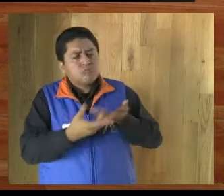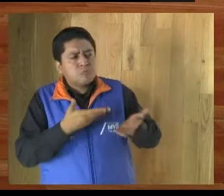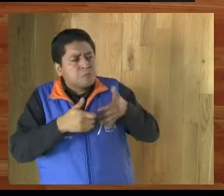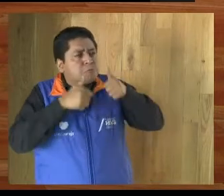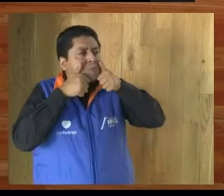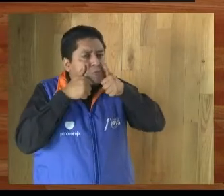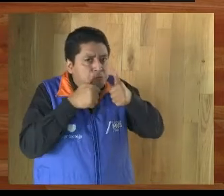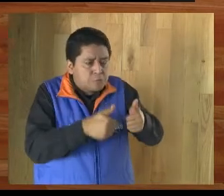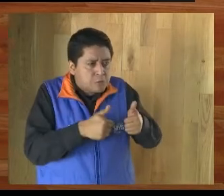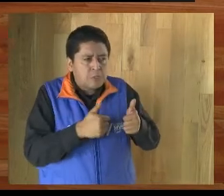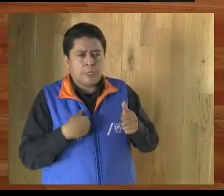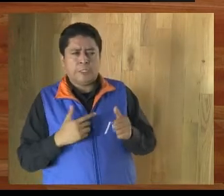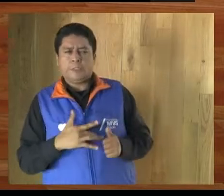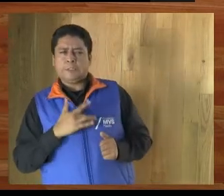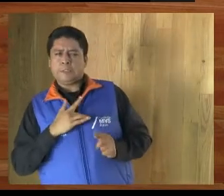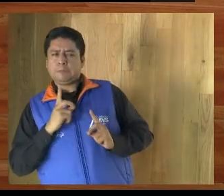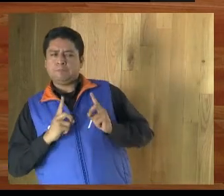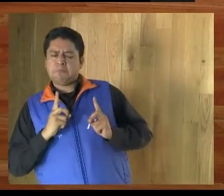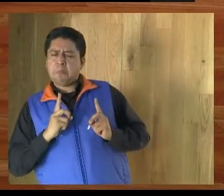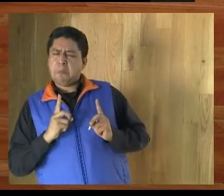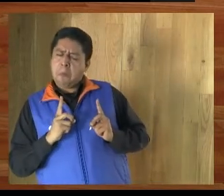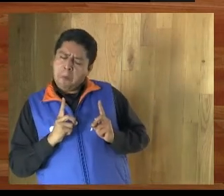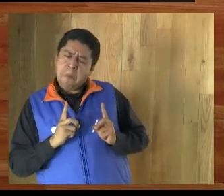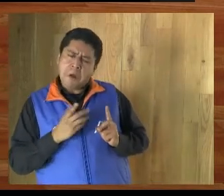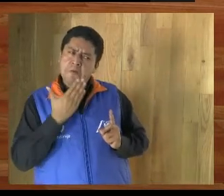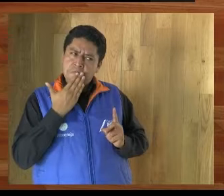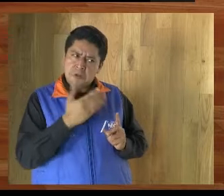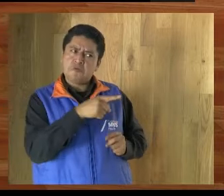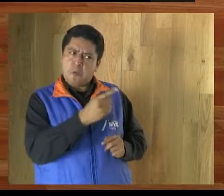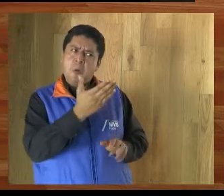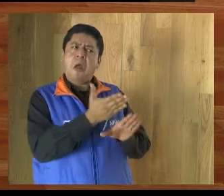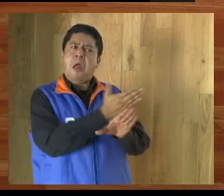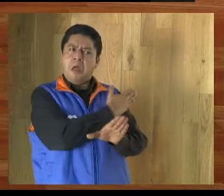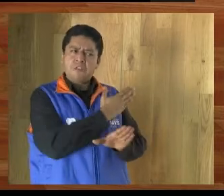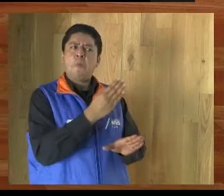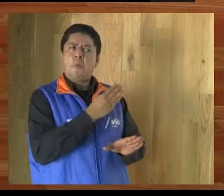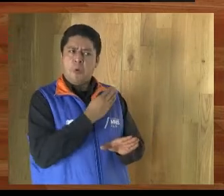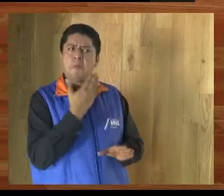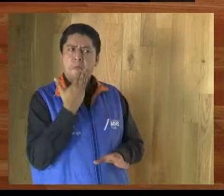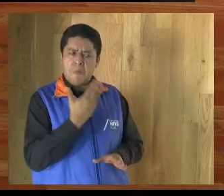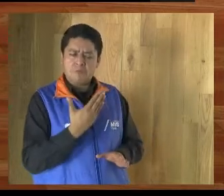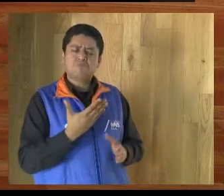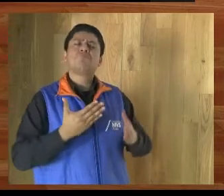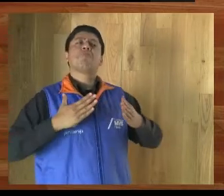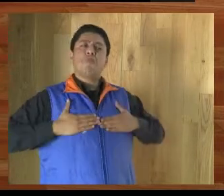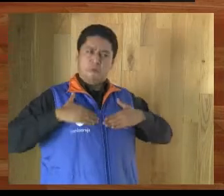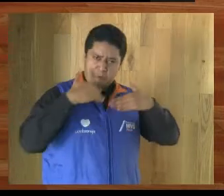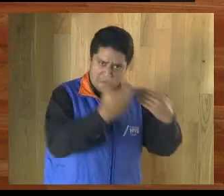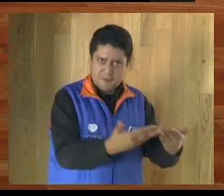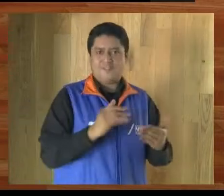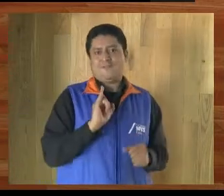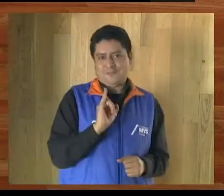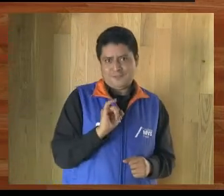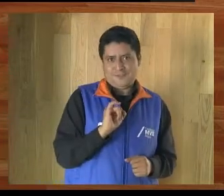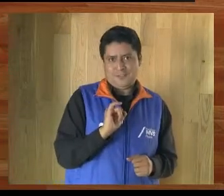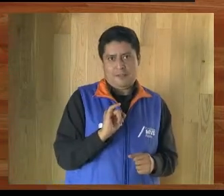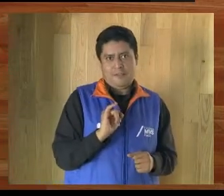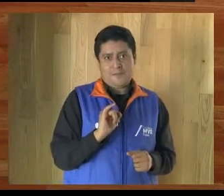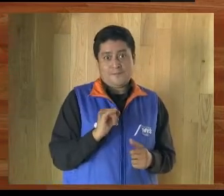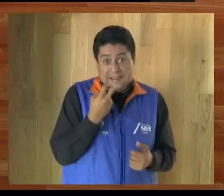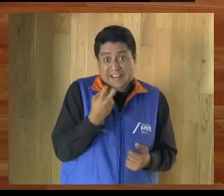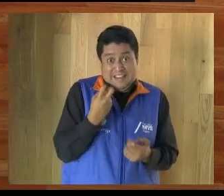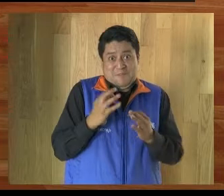la confianza, ¿no? Estamos hablando de que la reputación es confianza de una forma más